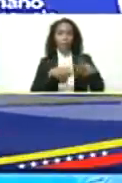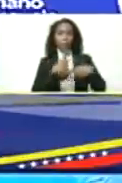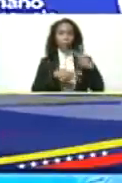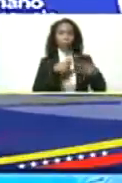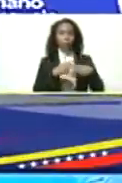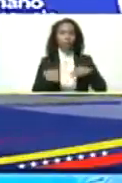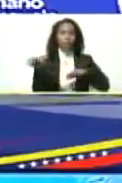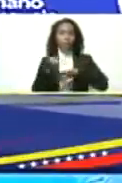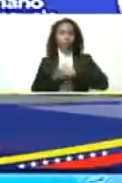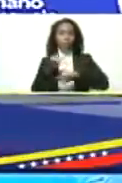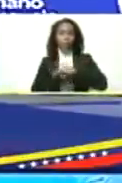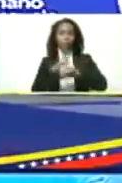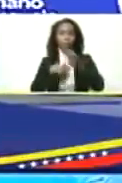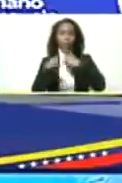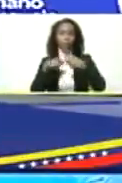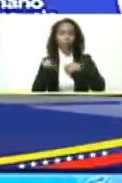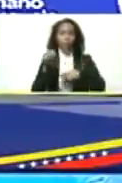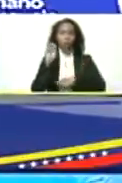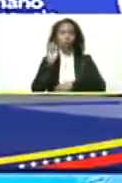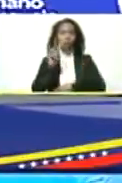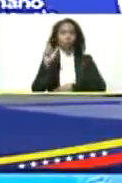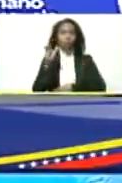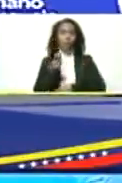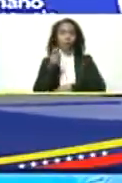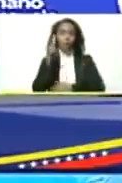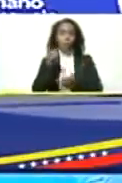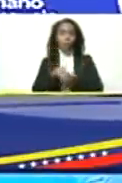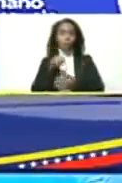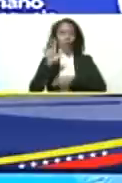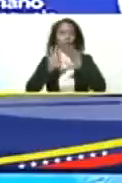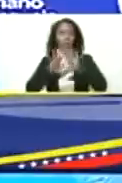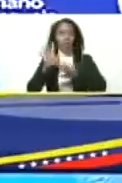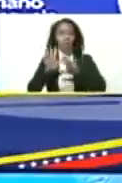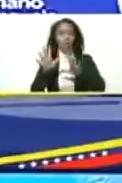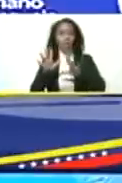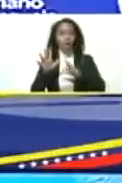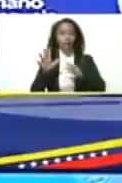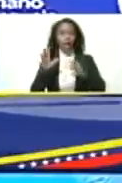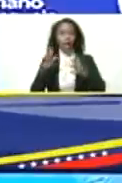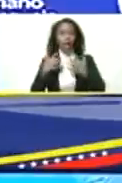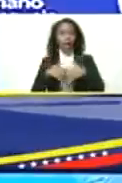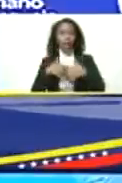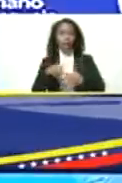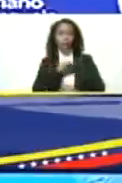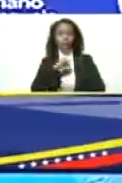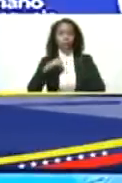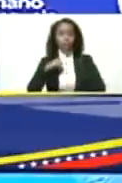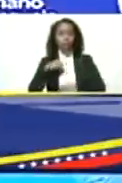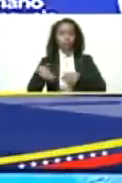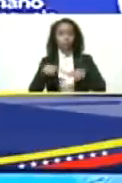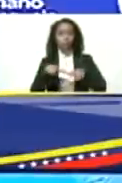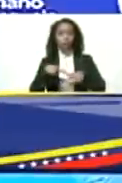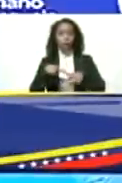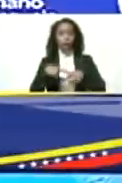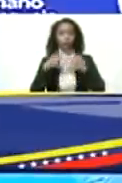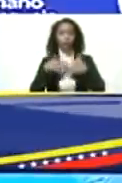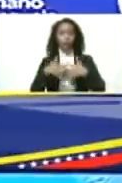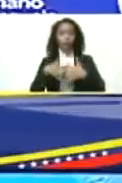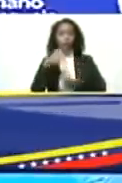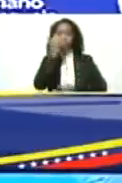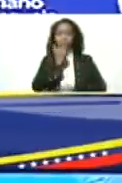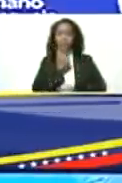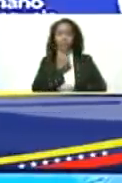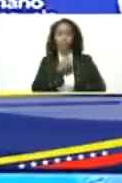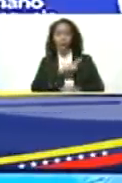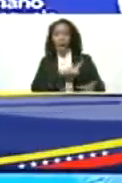de calzados Inversiones 2G 2015, compañía anónima, en la zona industrial de Valencia.